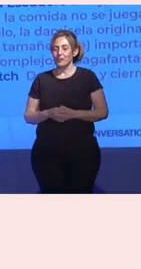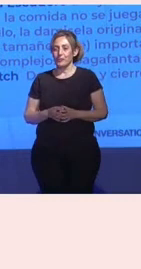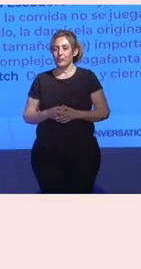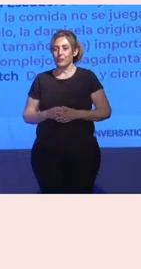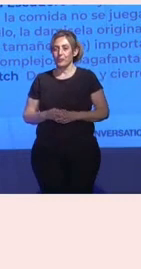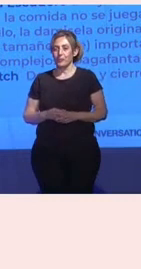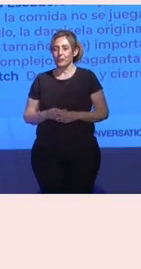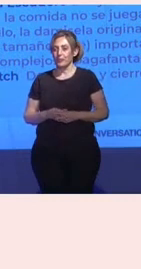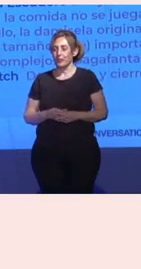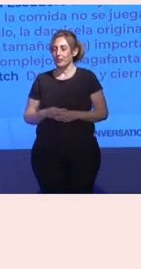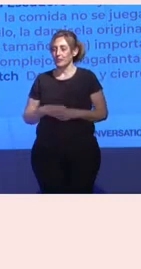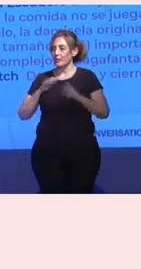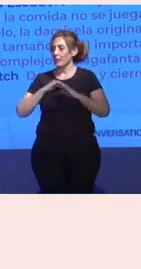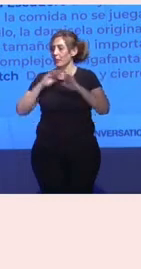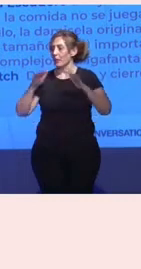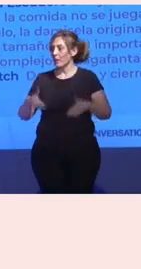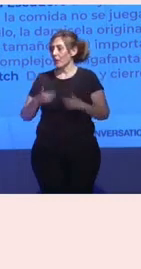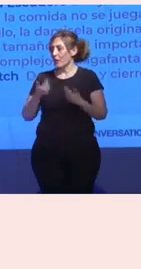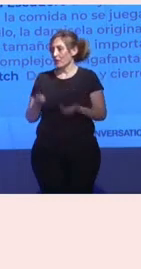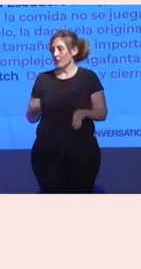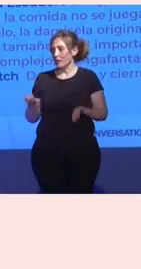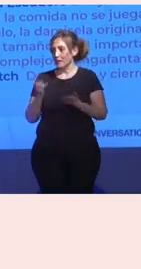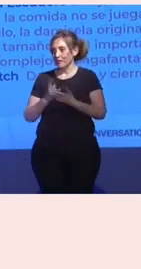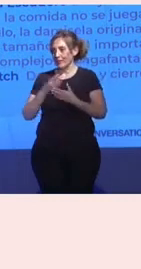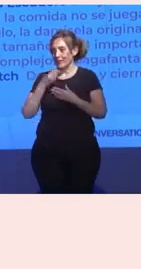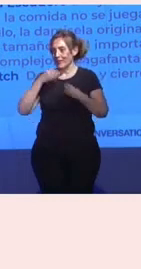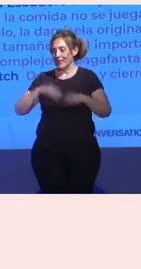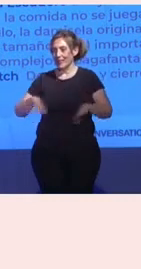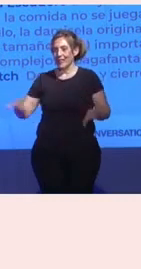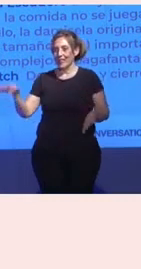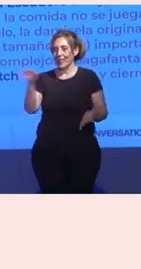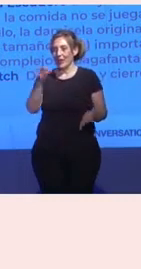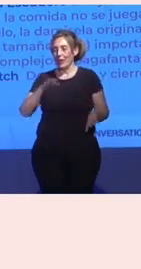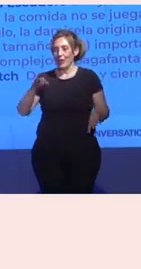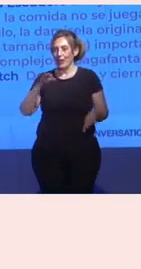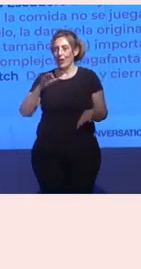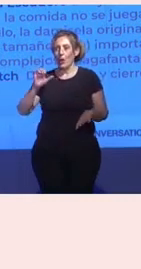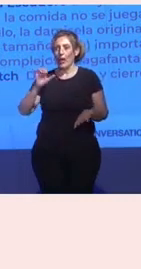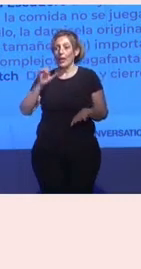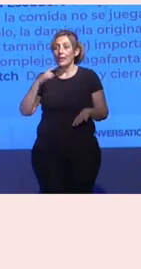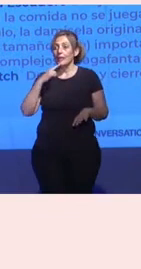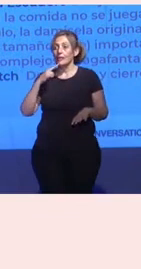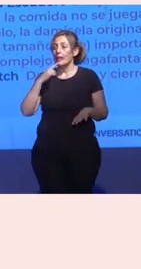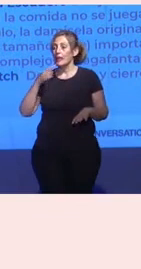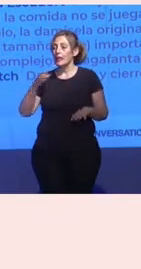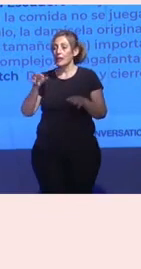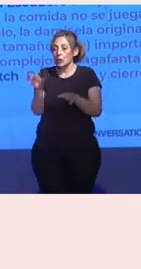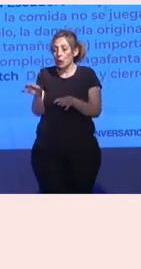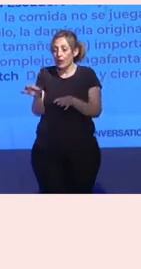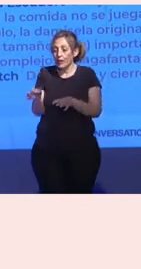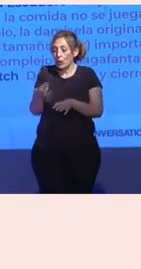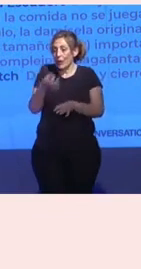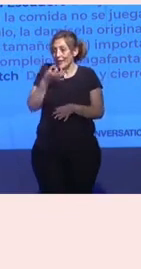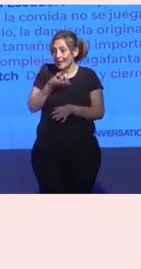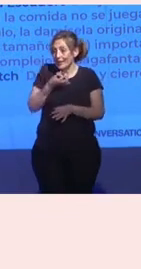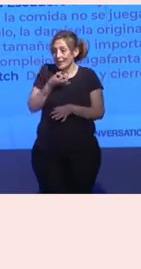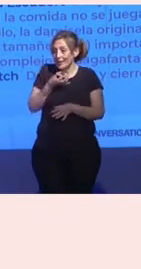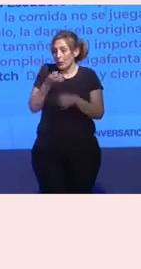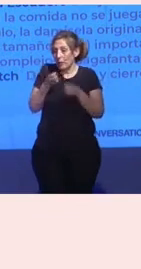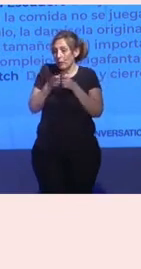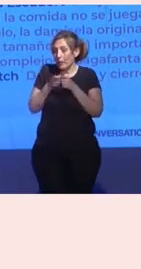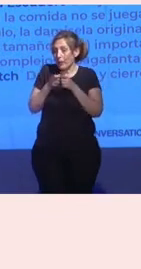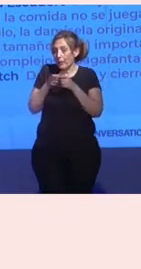nada volvemos a nuestra historia las células de henrieta crecían muy rápido y de un trocito así muy pequeñito se